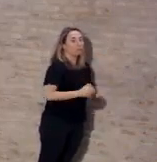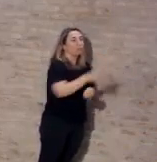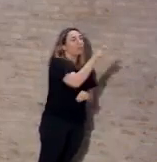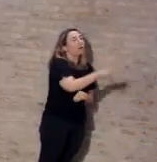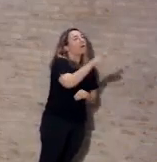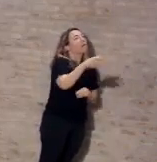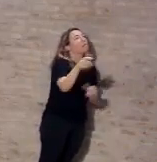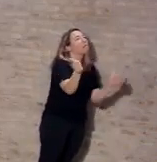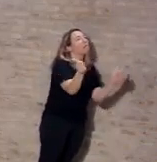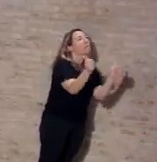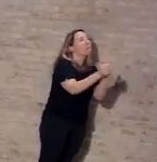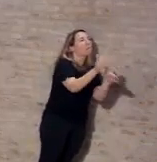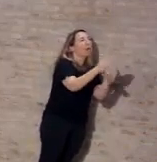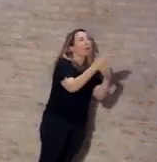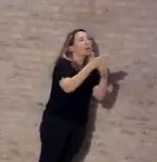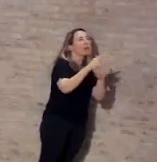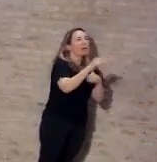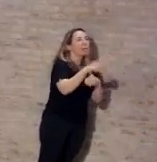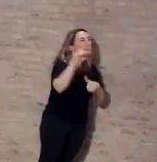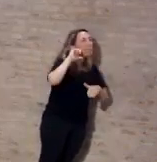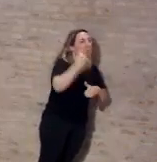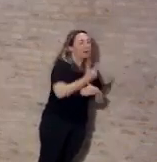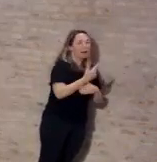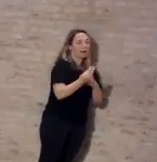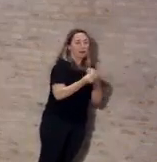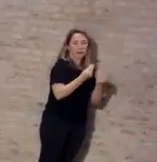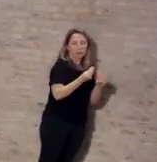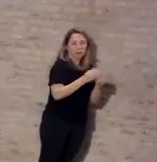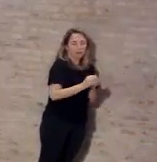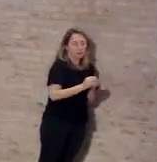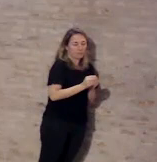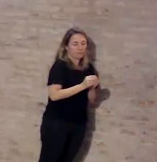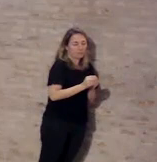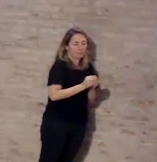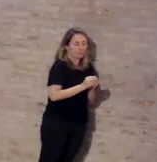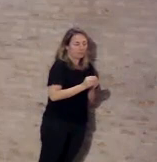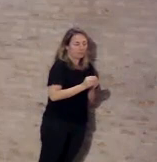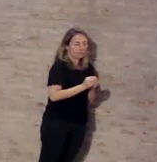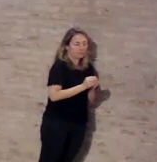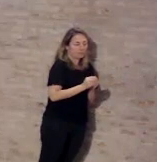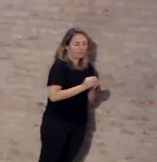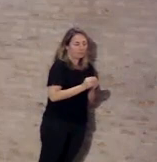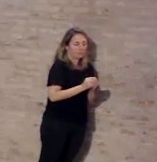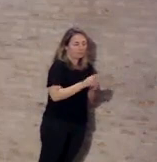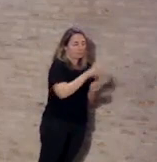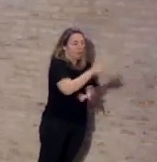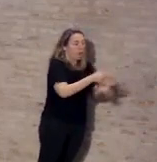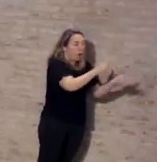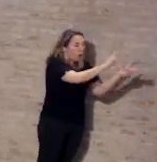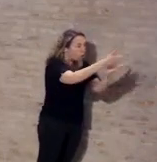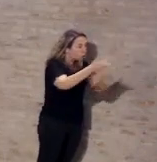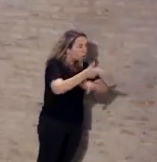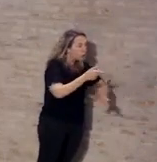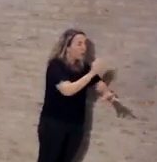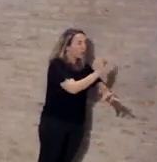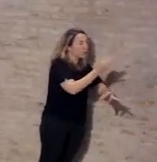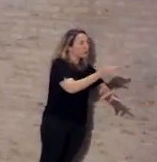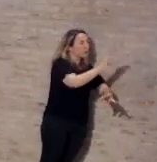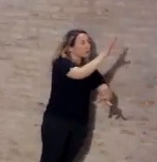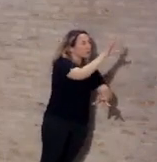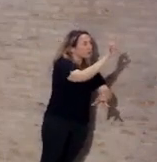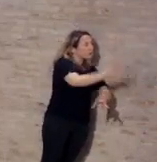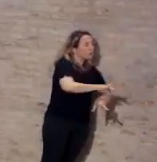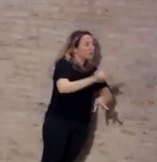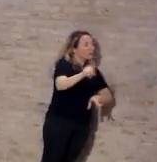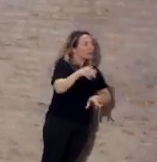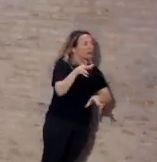en las parejas de de sordos eh que que a lo mejor uno eh se maneja con lengua de seña